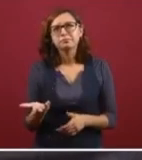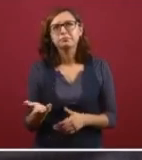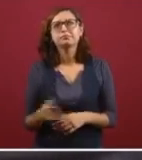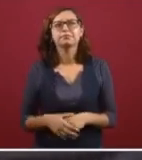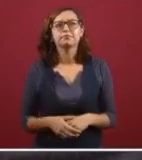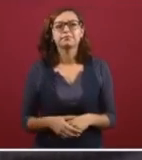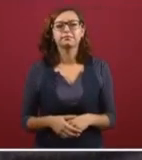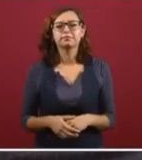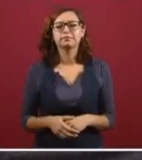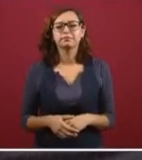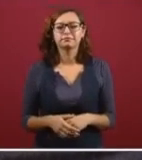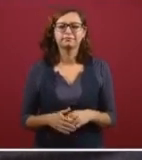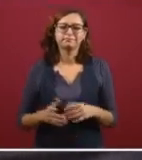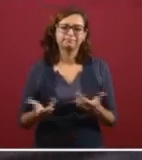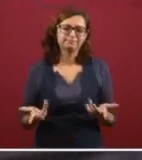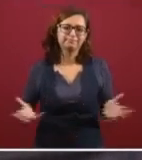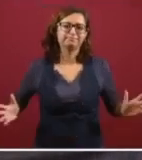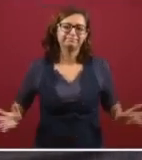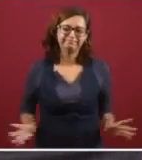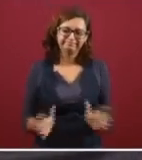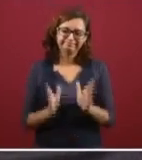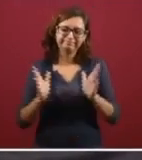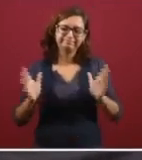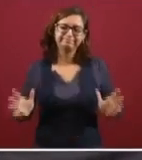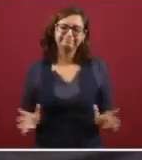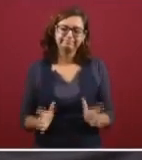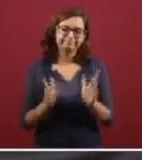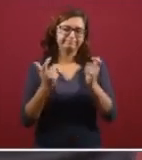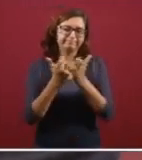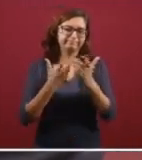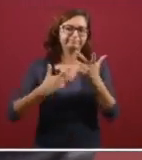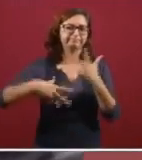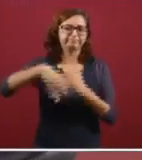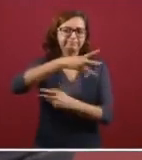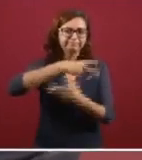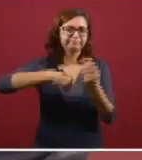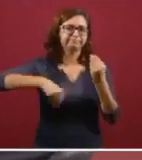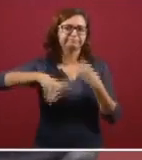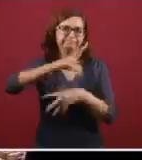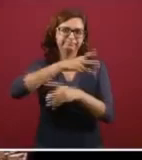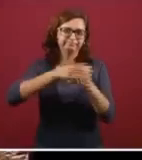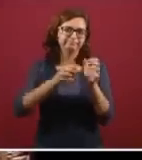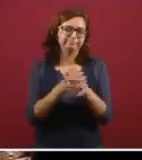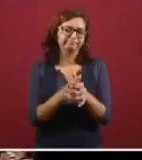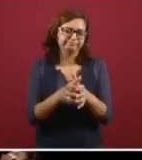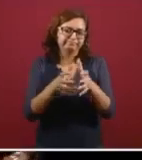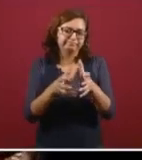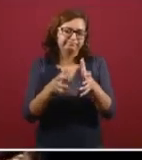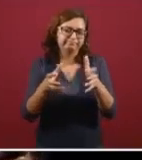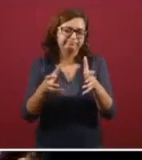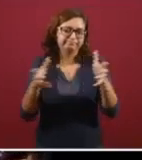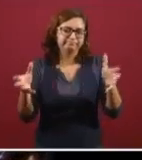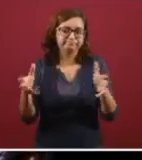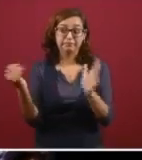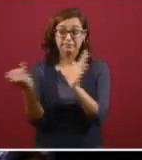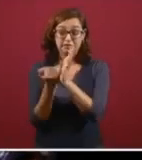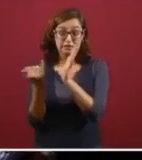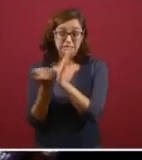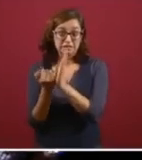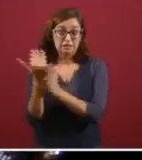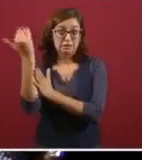pues se estimula el crecimiento. Al bajar la tasa de interés hay más